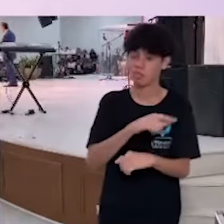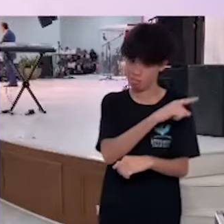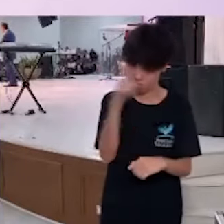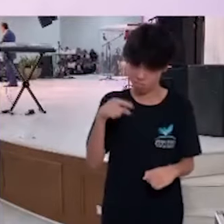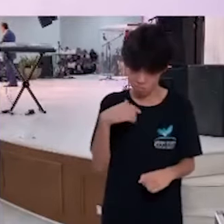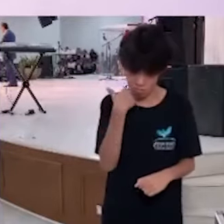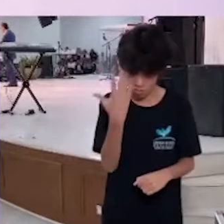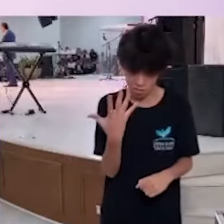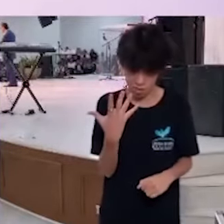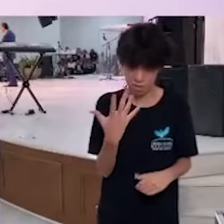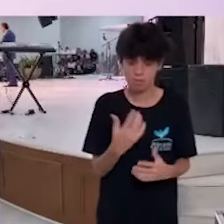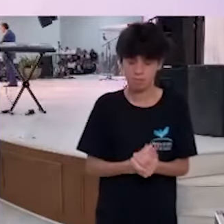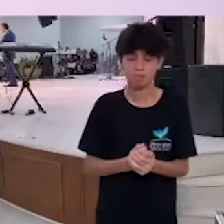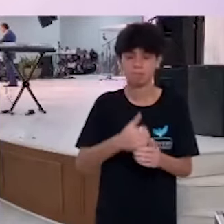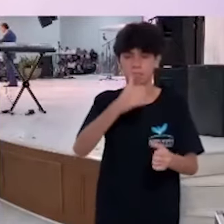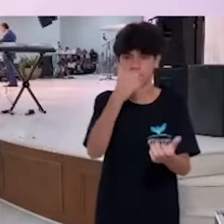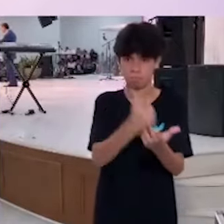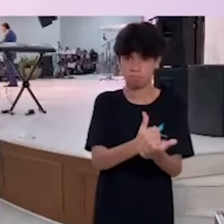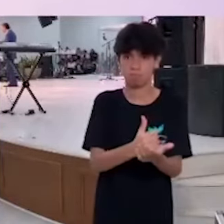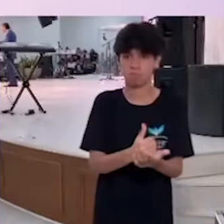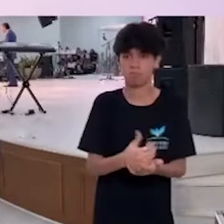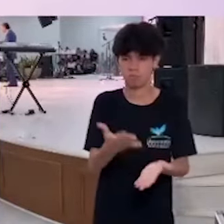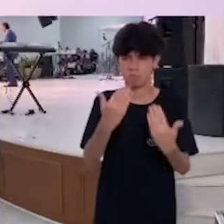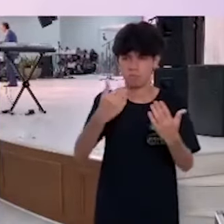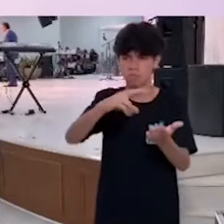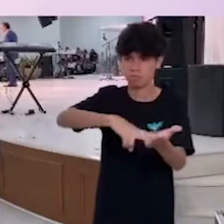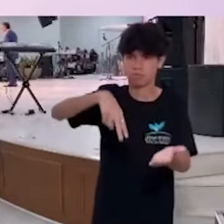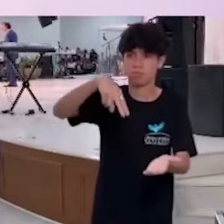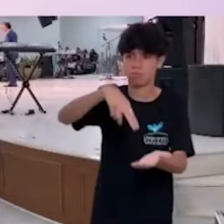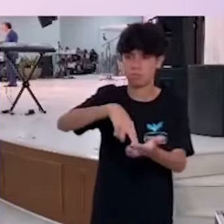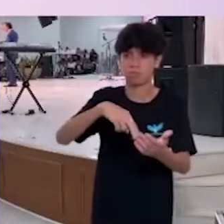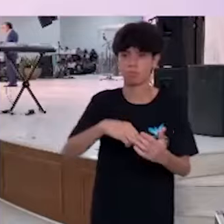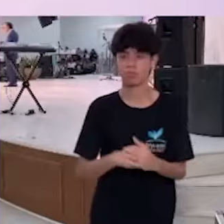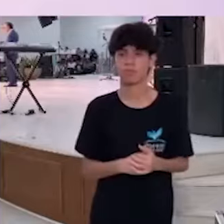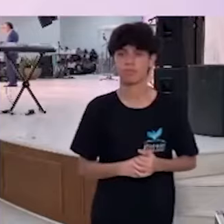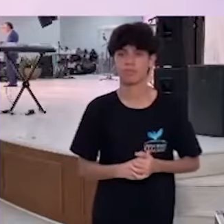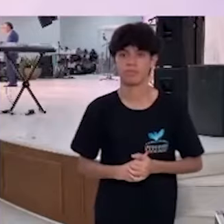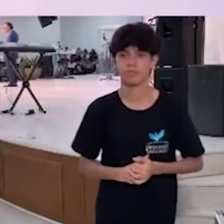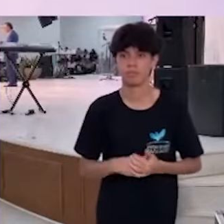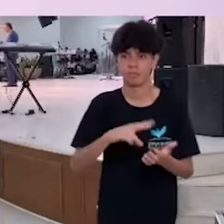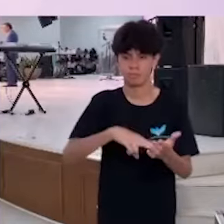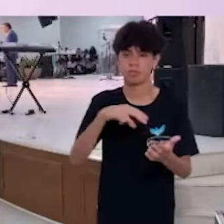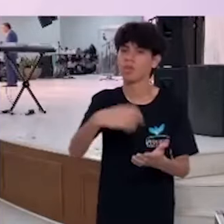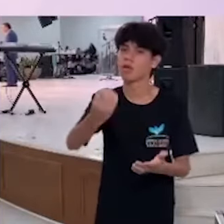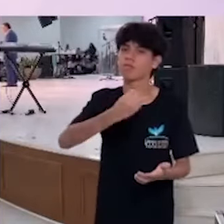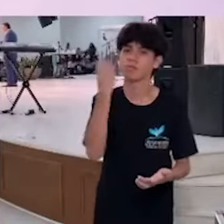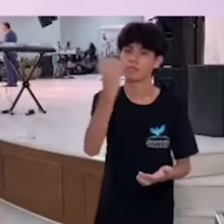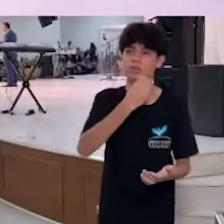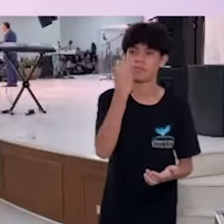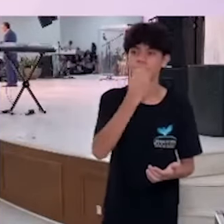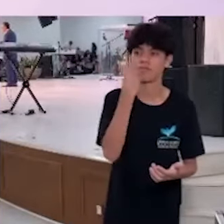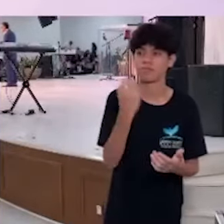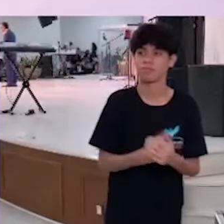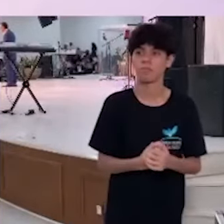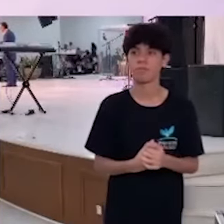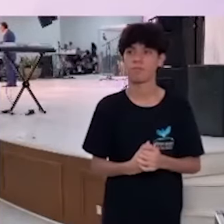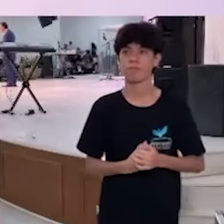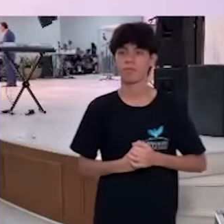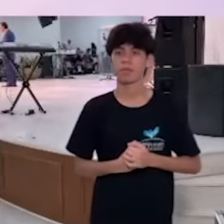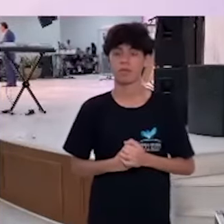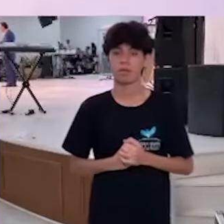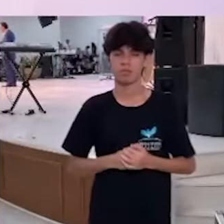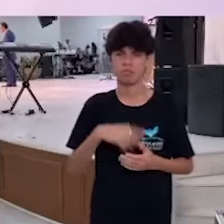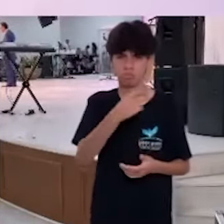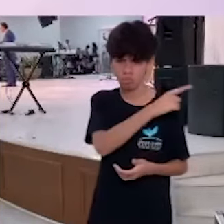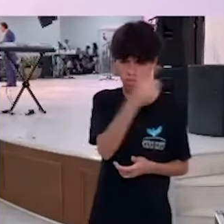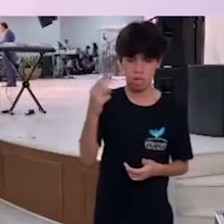hacerlo? Amén. Entonces, ponte de pie, por favor. Ponte de pie y vamos a orar. Recuerda, esto no es